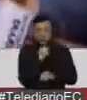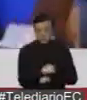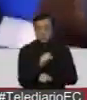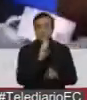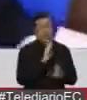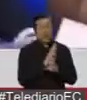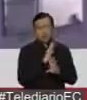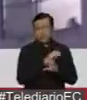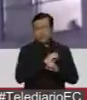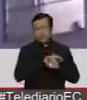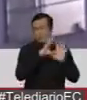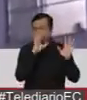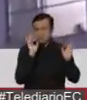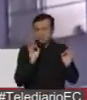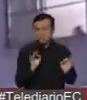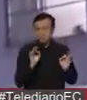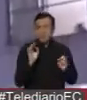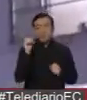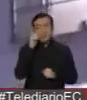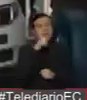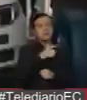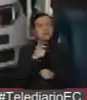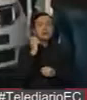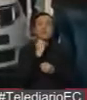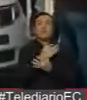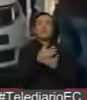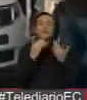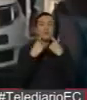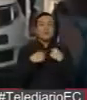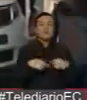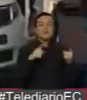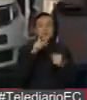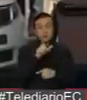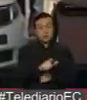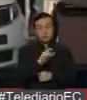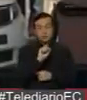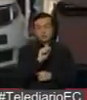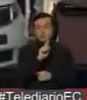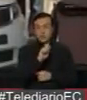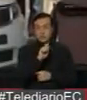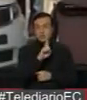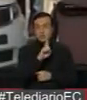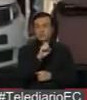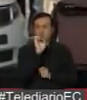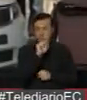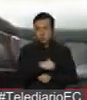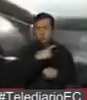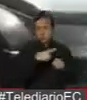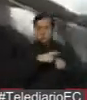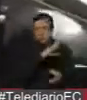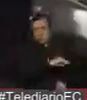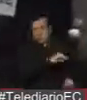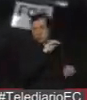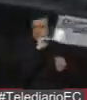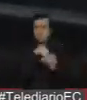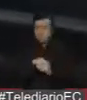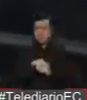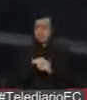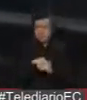hablaba claramente. Fiscalía ha emitido un informe en el que afirma que Salcedo ya podría ser trasladado a Quito. Sin embargo,